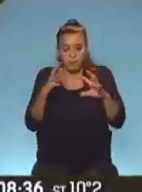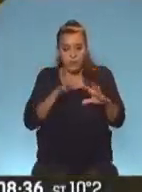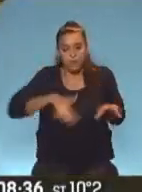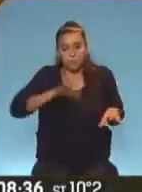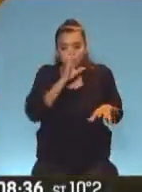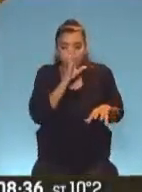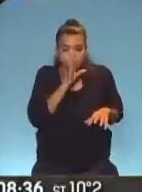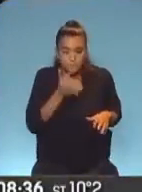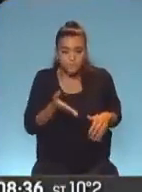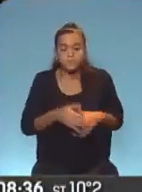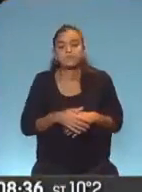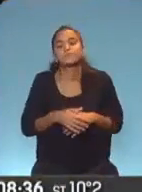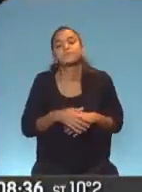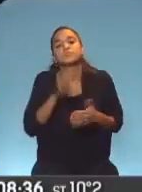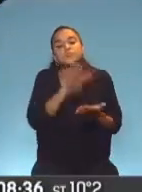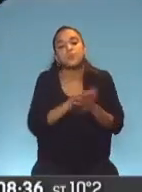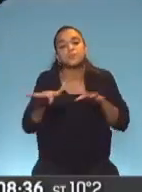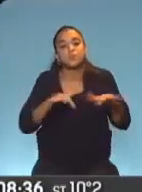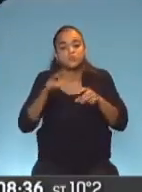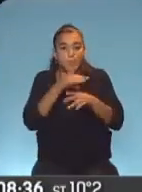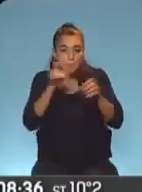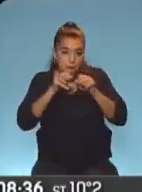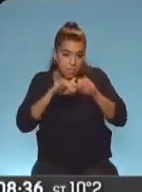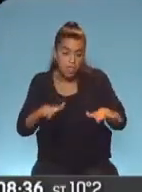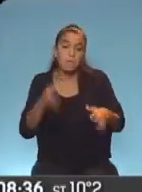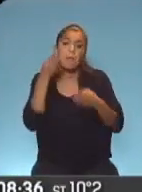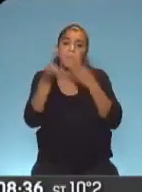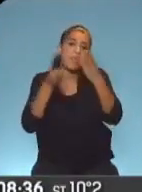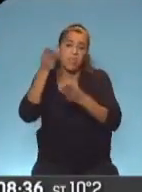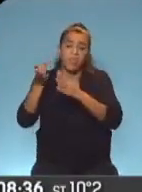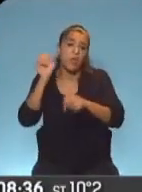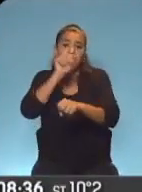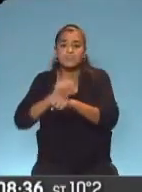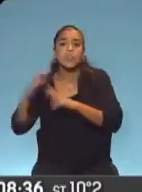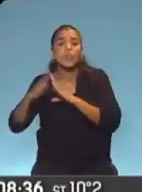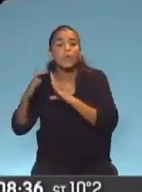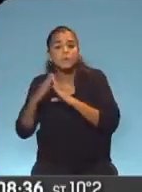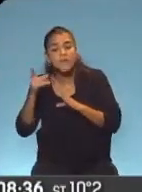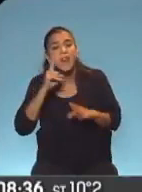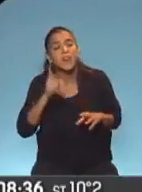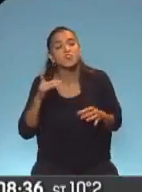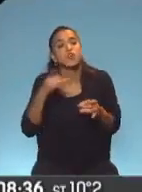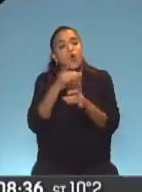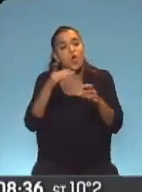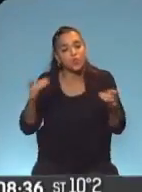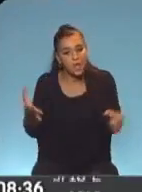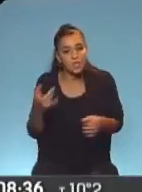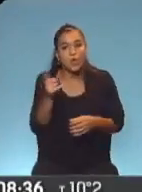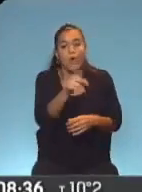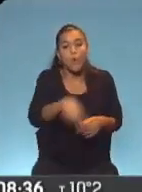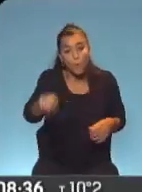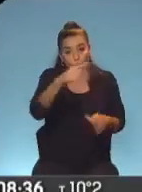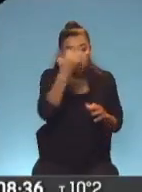En el contexto de la pandemia, la mayoría de los pedidos de prisión domiciliaria tienen que ver con el riesgo de contagio. ¿Tienen